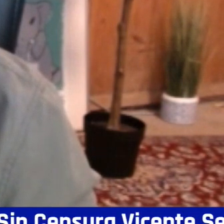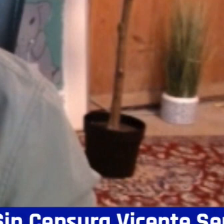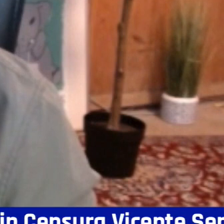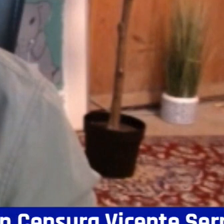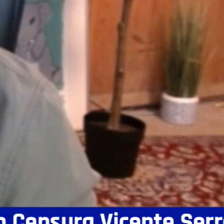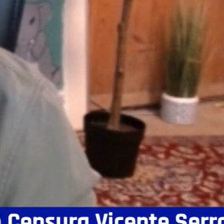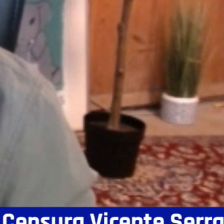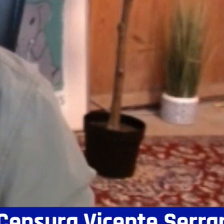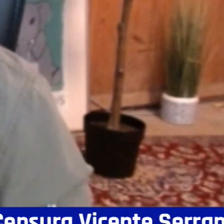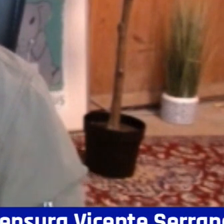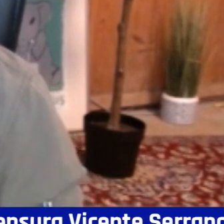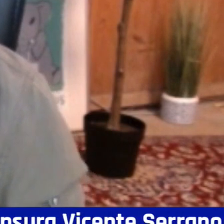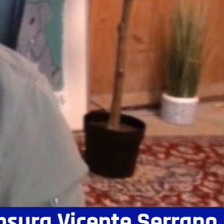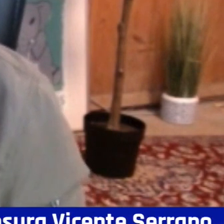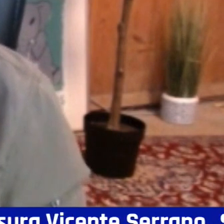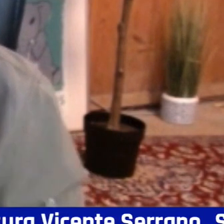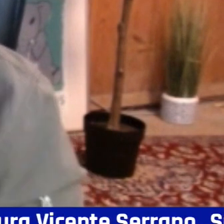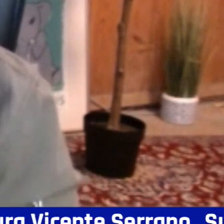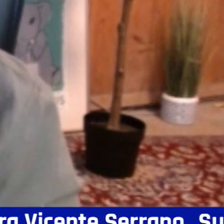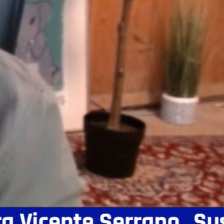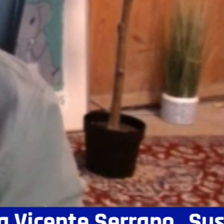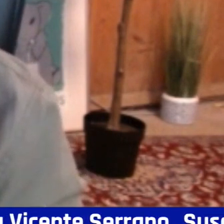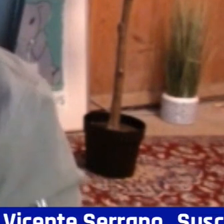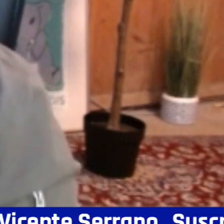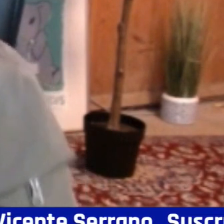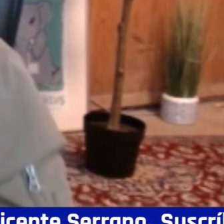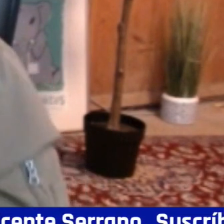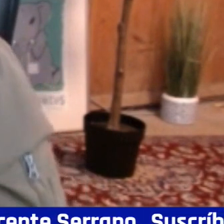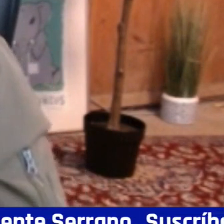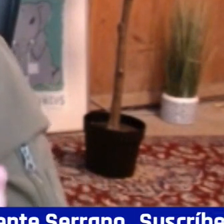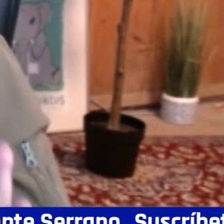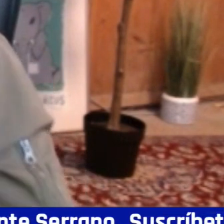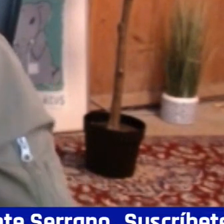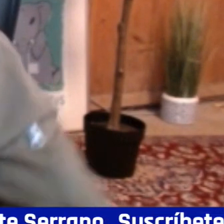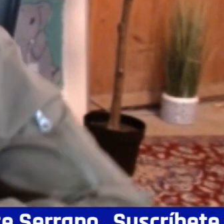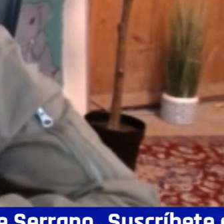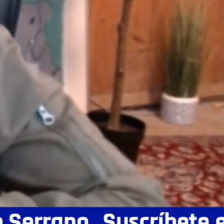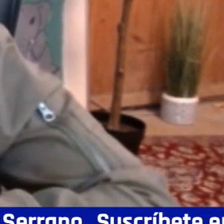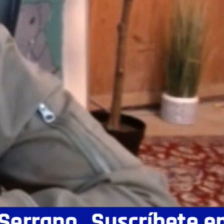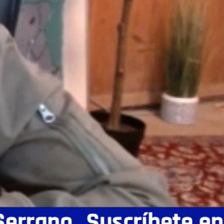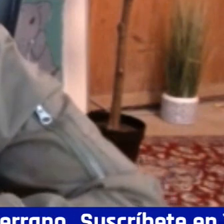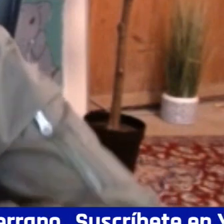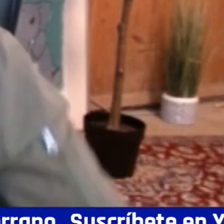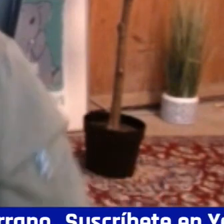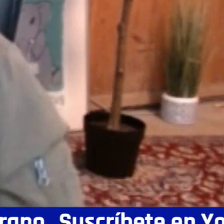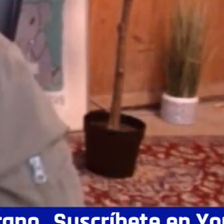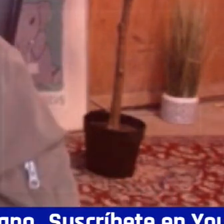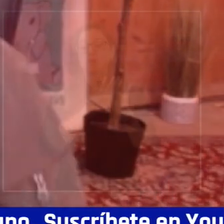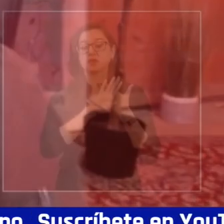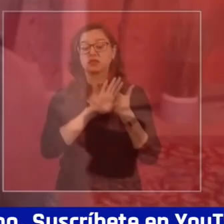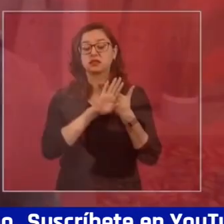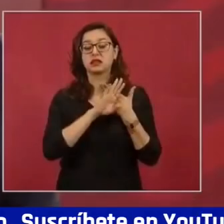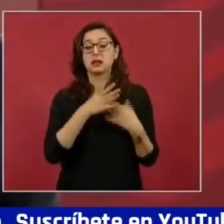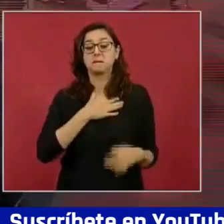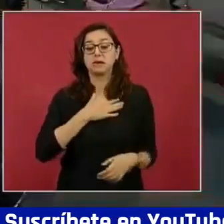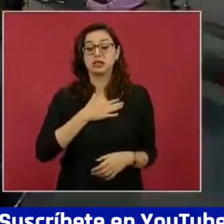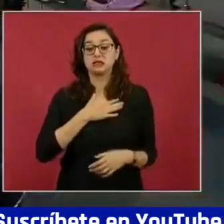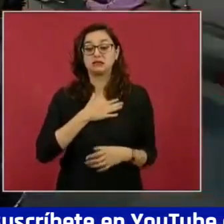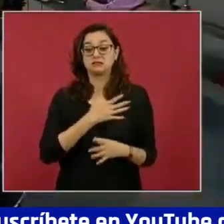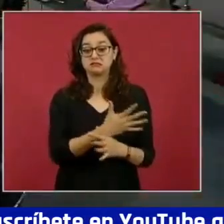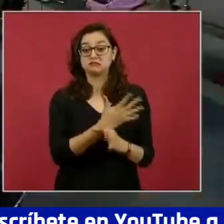bueno, miren, no tenemos mucho tiempo justo ahora, porque la conferencia duró mucho tiempo, estuvo